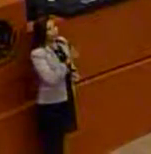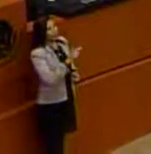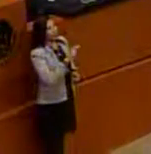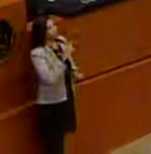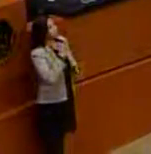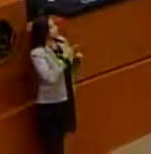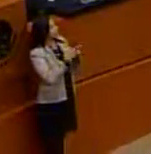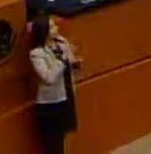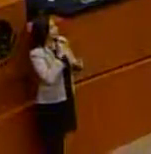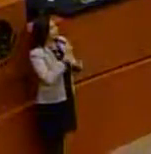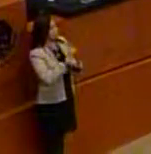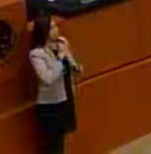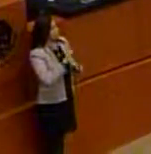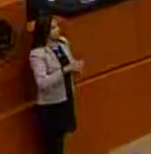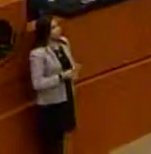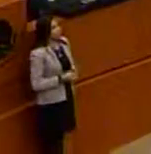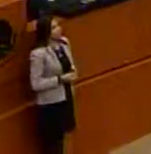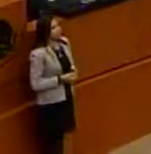mejores resultados.